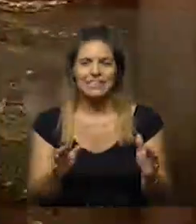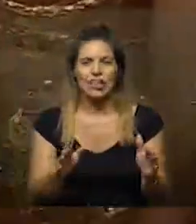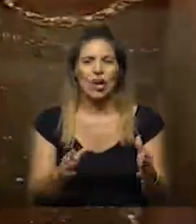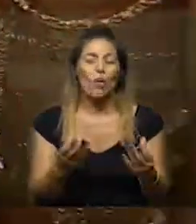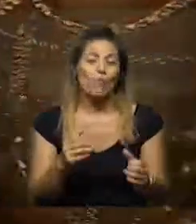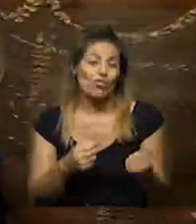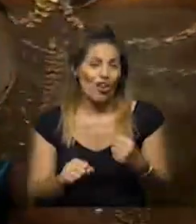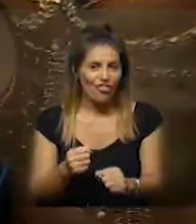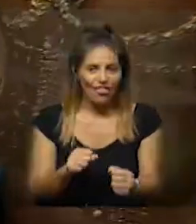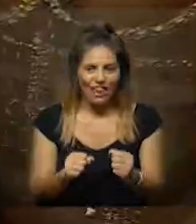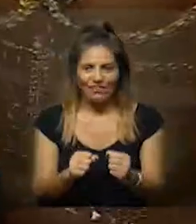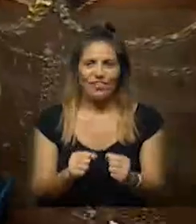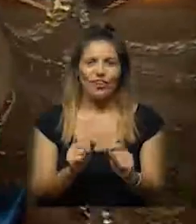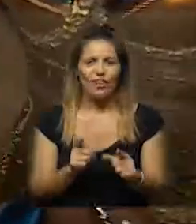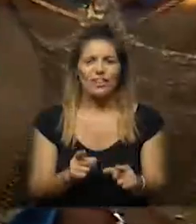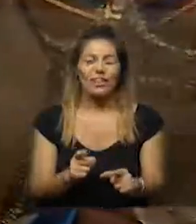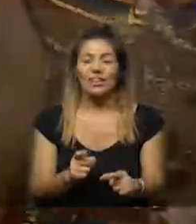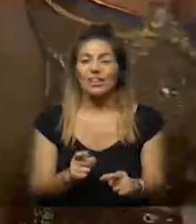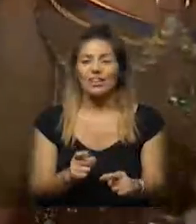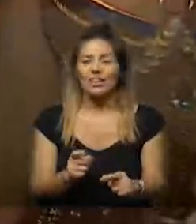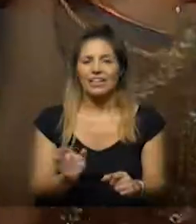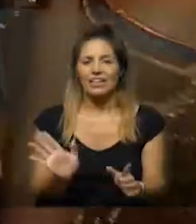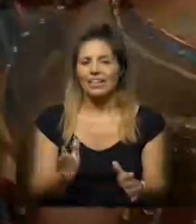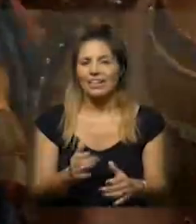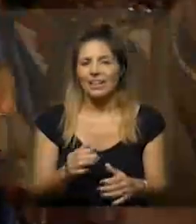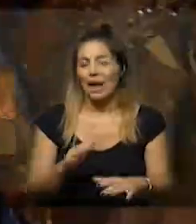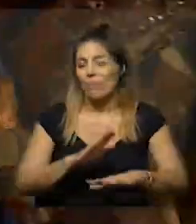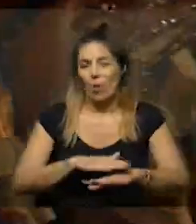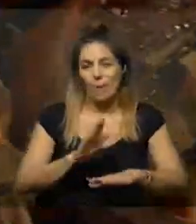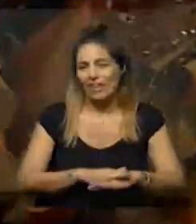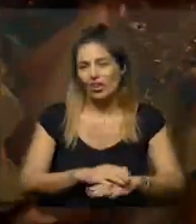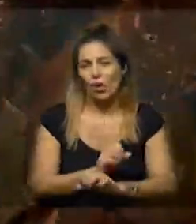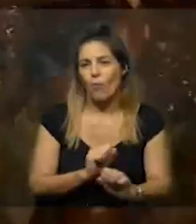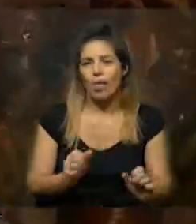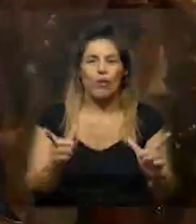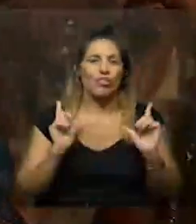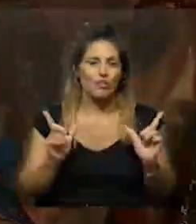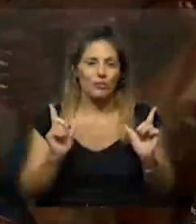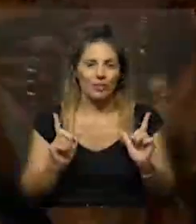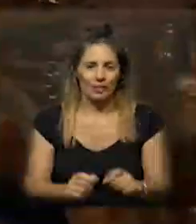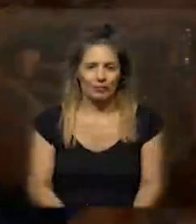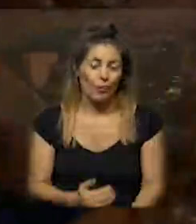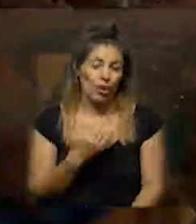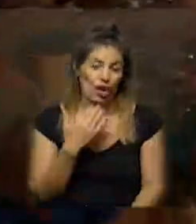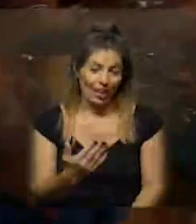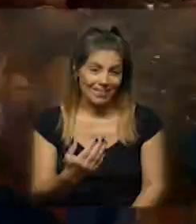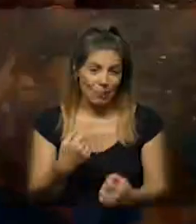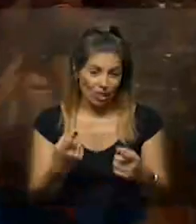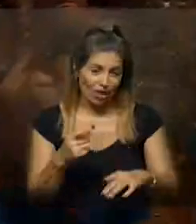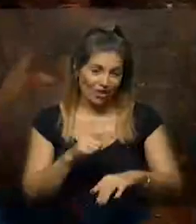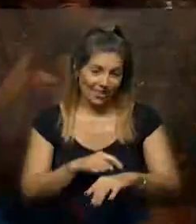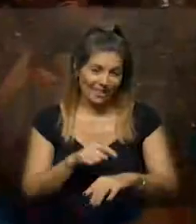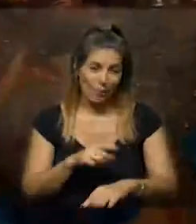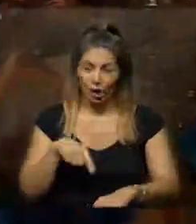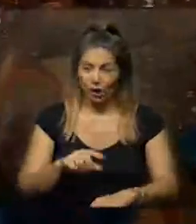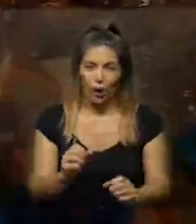mucho nervio y bueno, tratando de que pase el momento de disfrutar. Me imagino, gracias por darnos este tiempo, que están